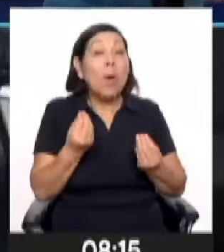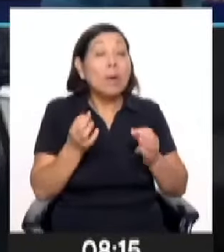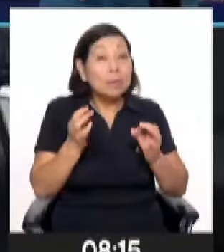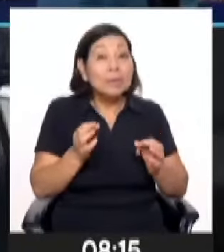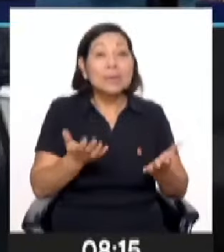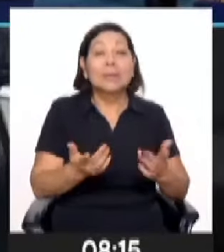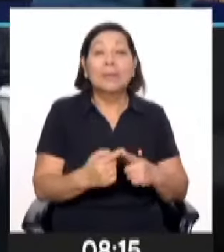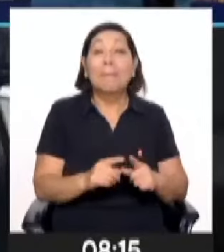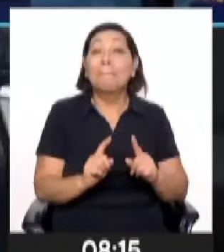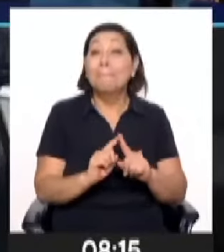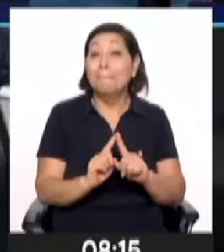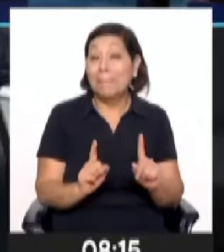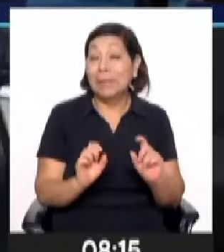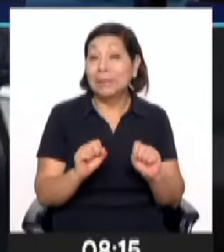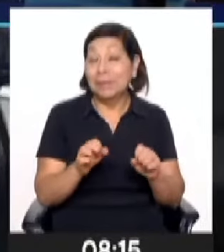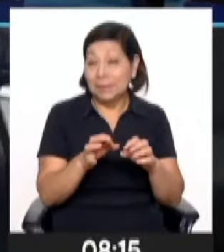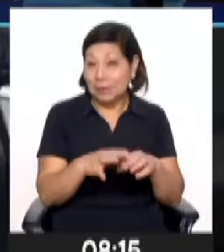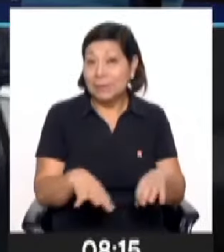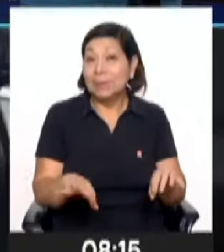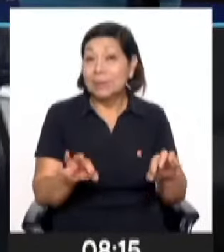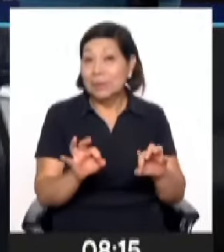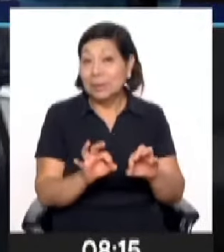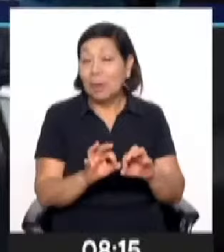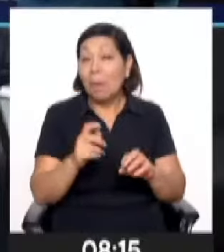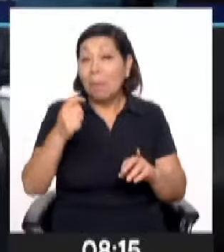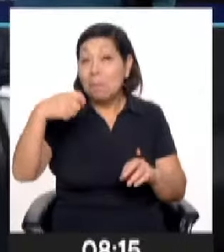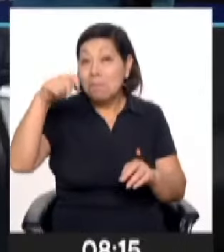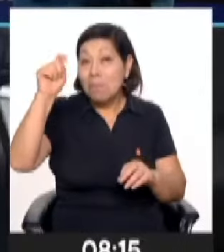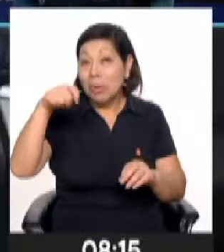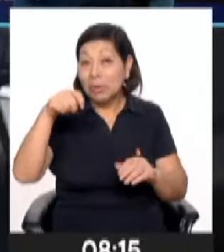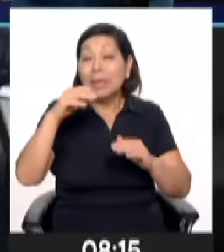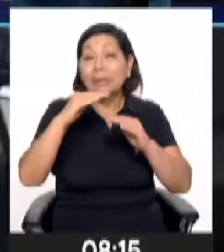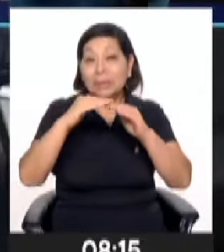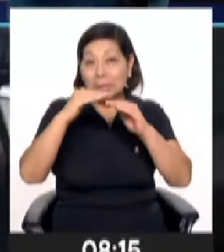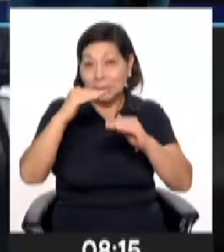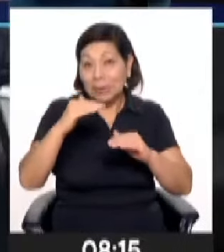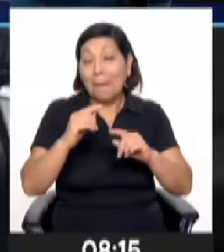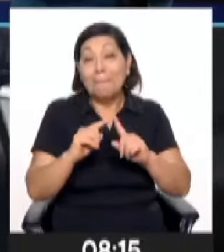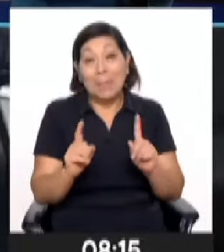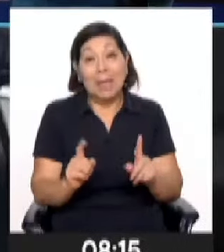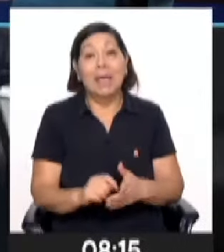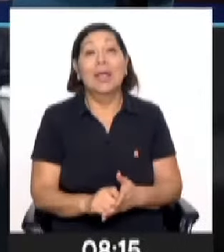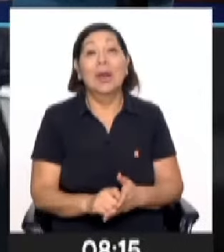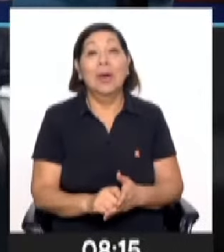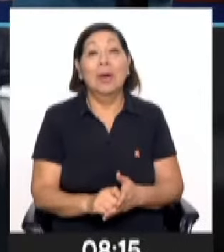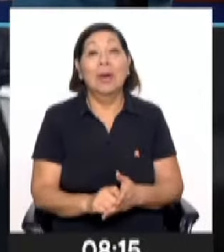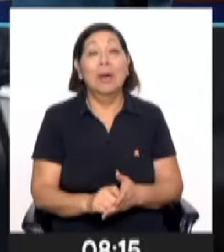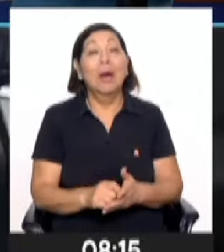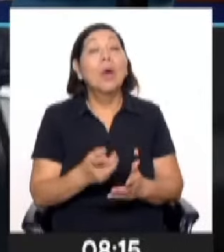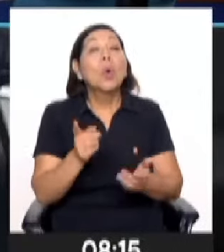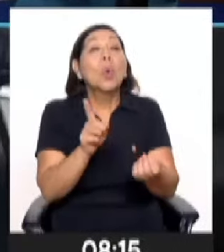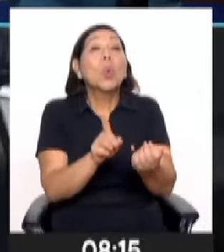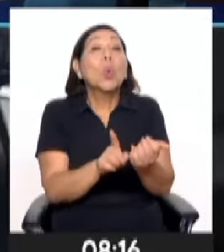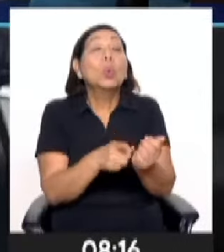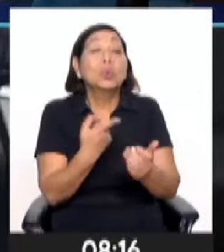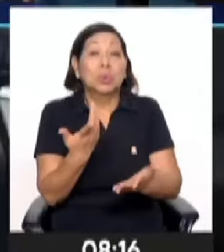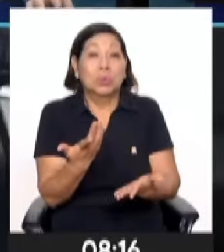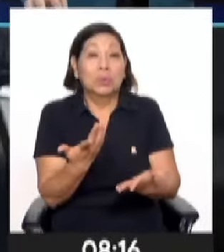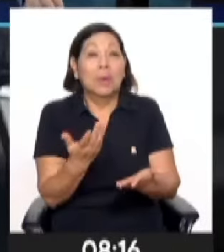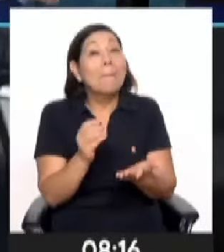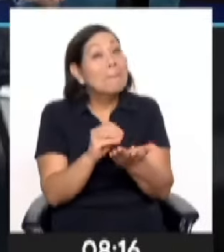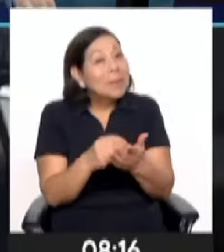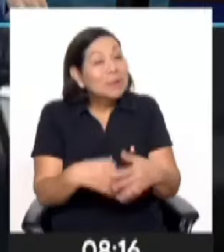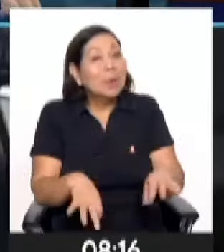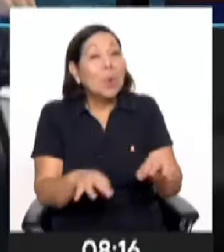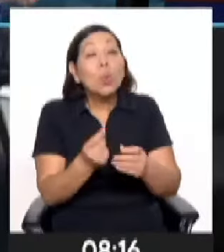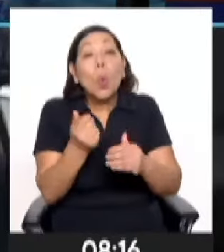fórmula secreta. Sin embargo, sí es importante hablarlo como un porcentaje de los ingresos, sí, pero también generar hábito. O sea, yo siempre digo, lo más